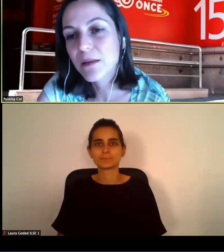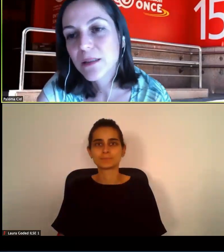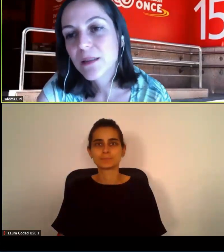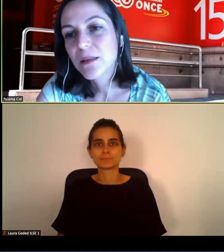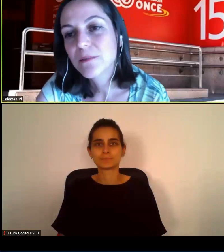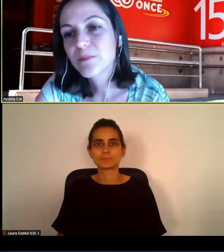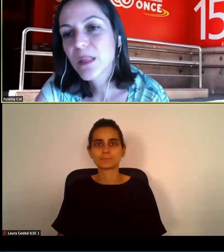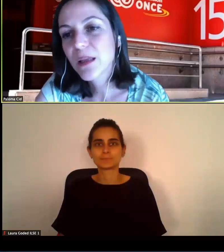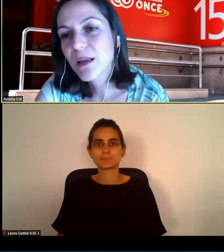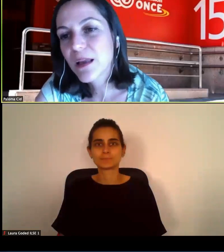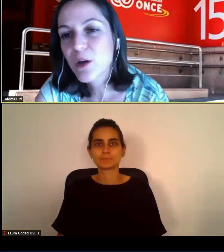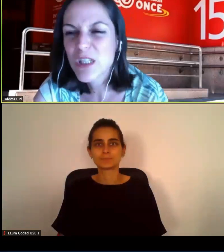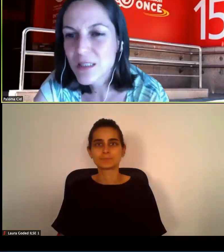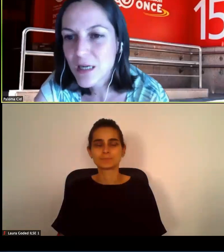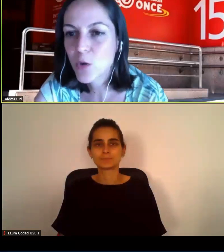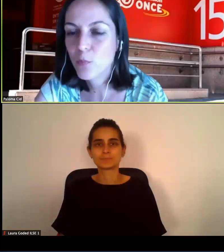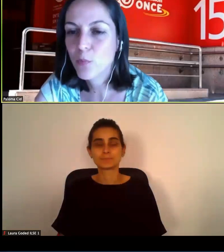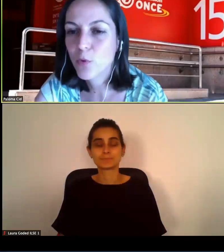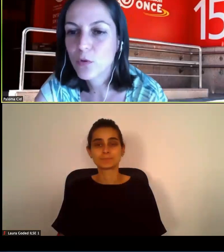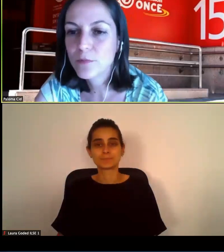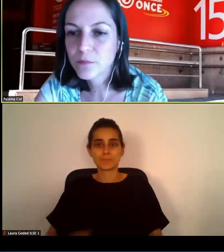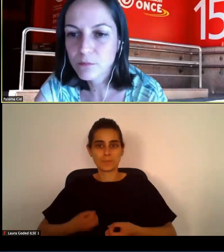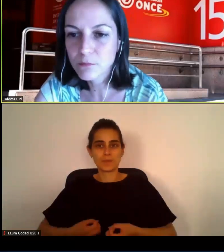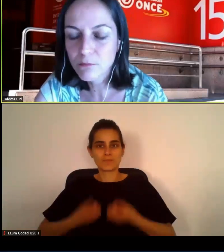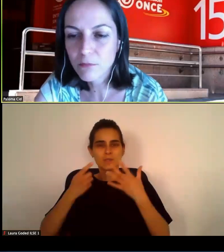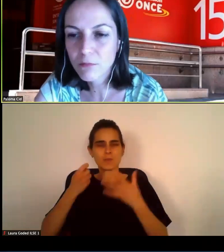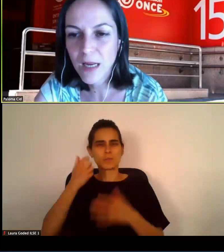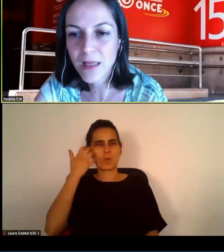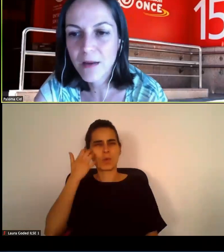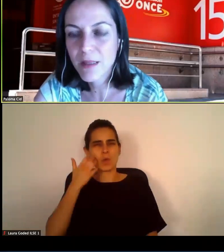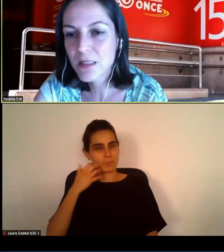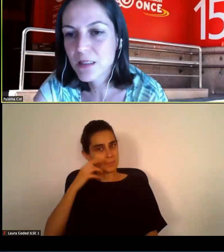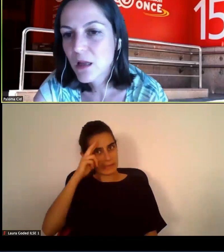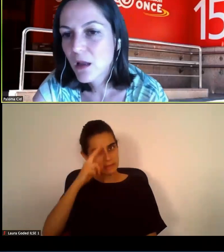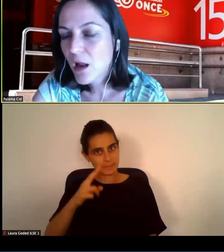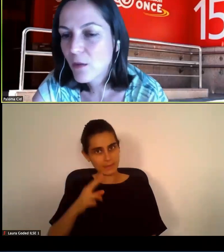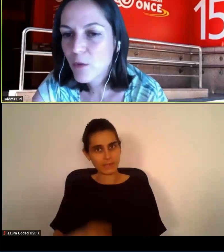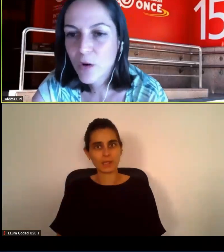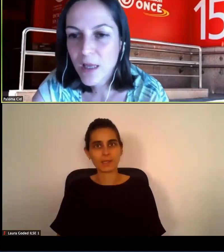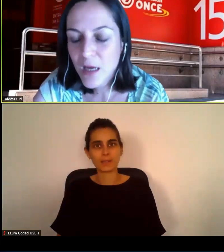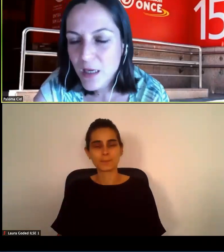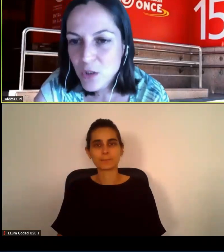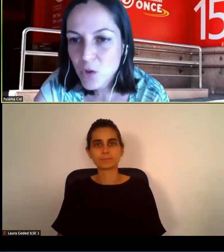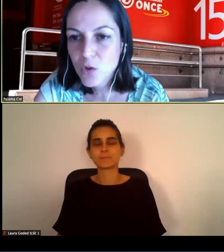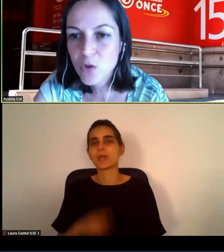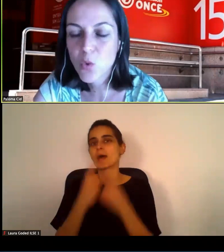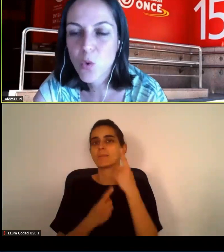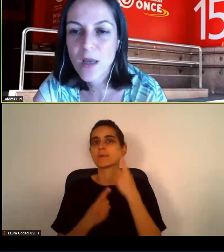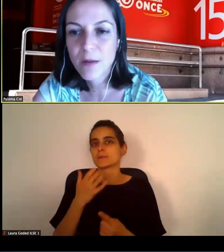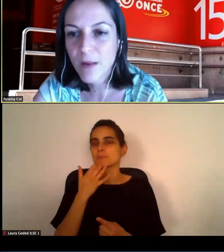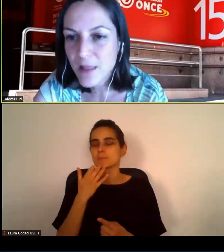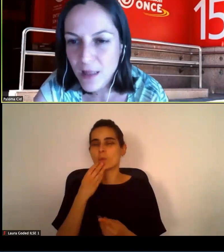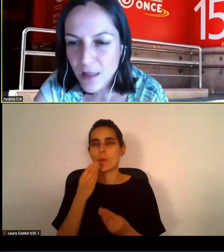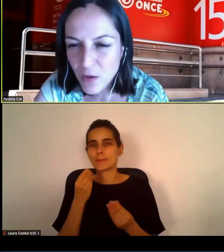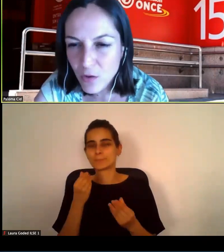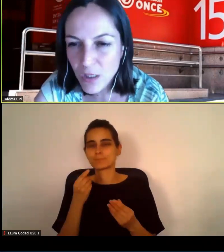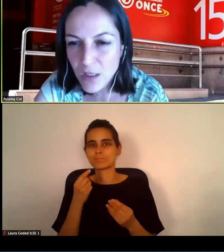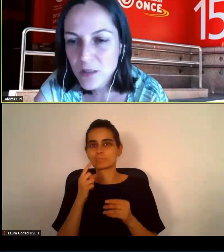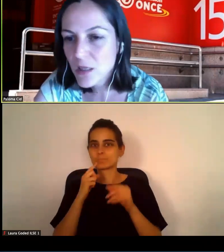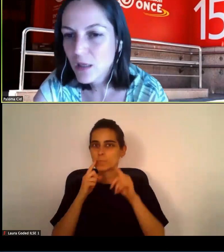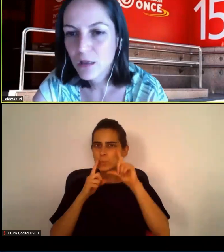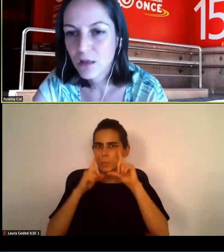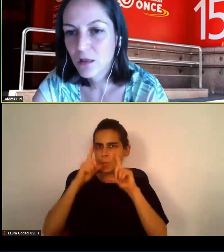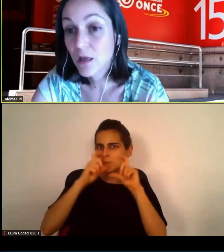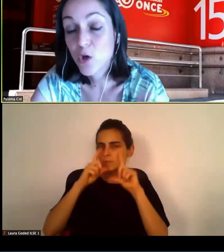haber que nos extrañen un poco, ¿vale? A veces a lo mejor hay gestos o hay